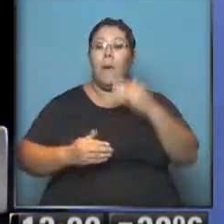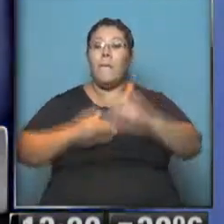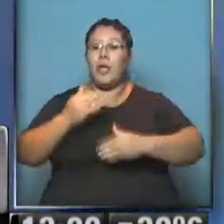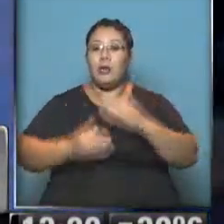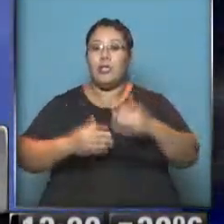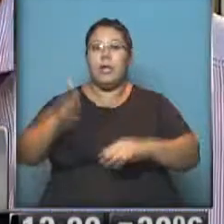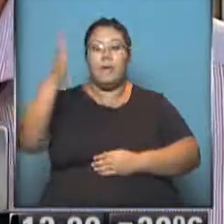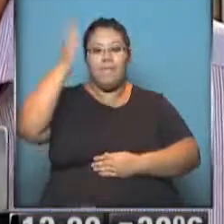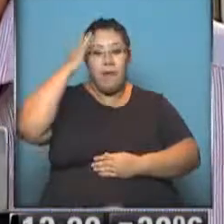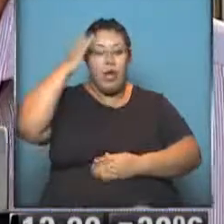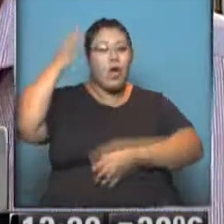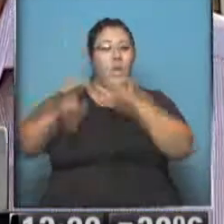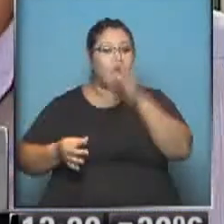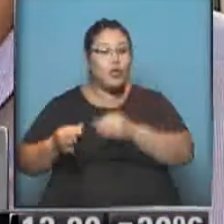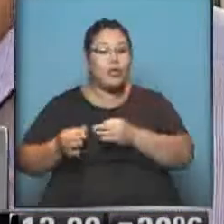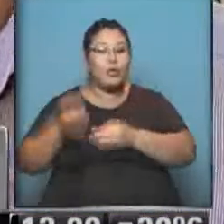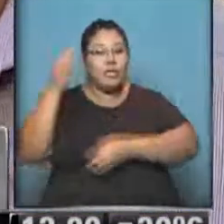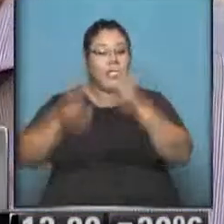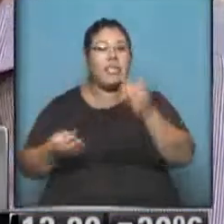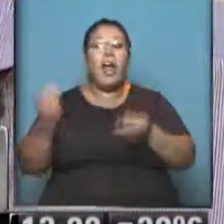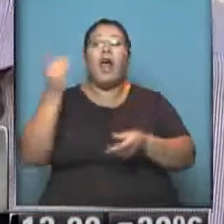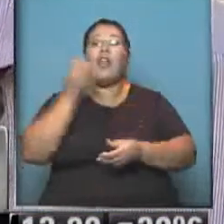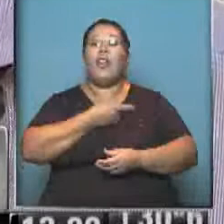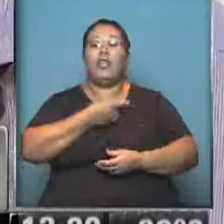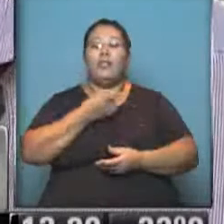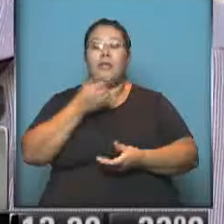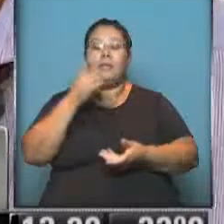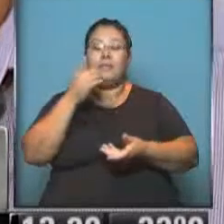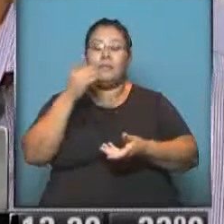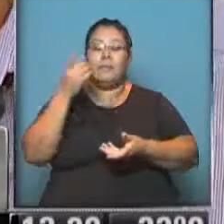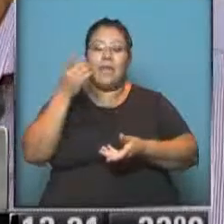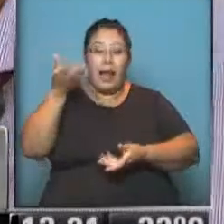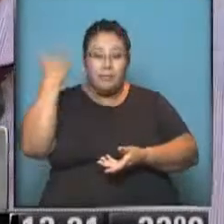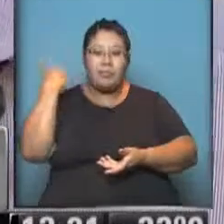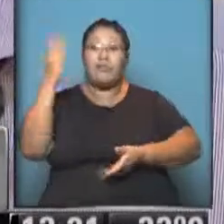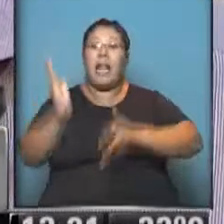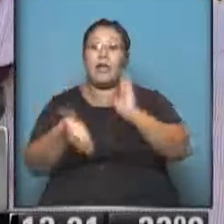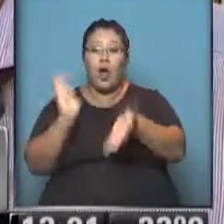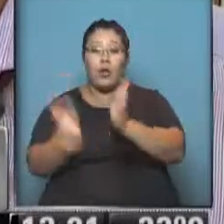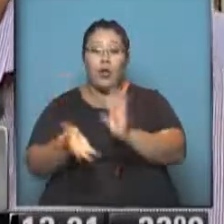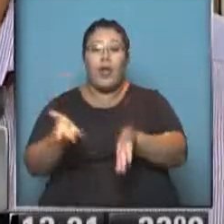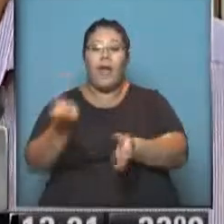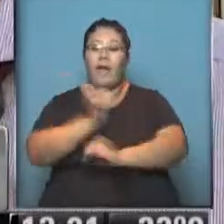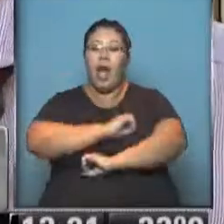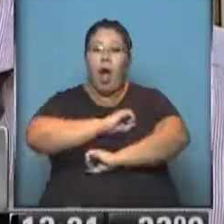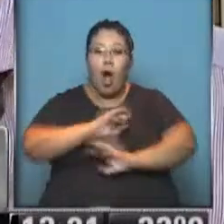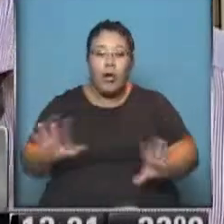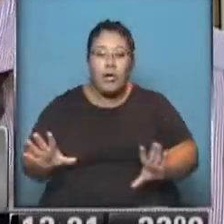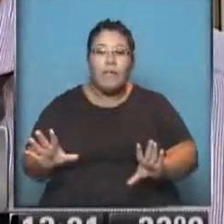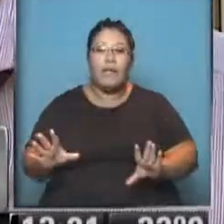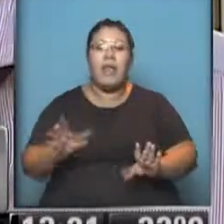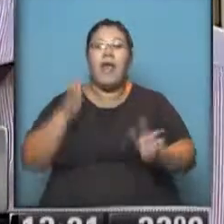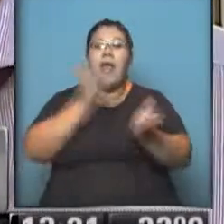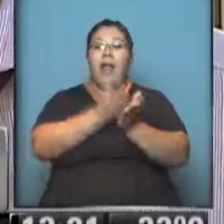verdad y justicia, donde la tortura fue un elemento simbólico y concreto tremendo para lo que fue la violación de